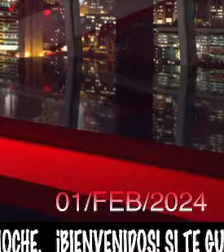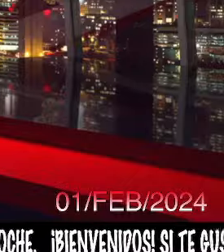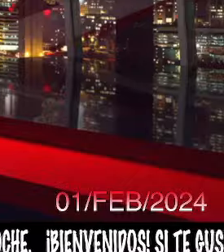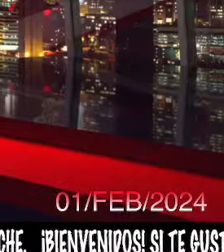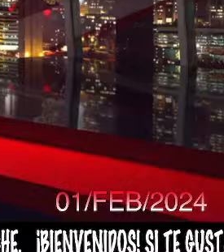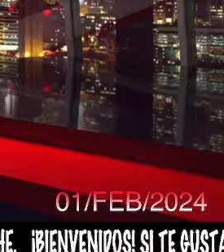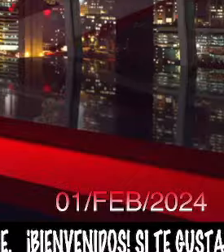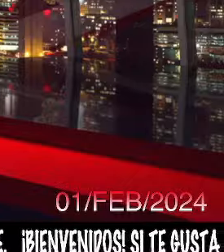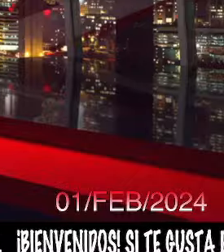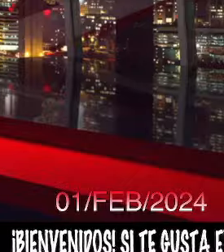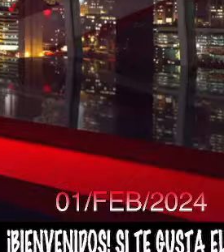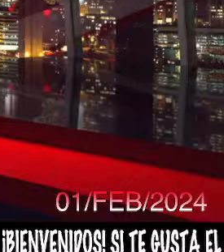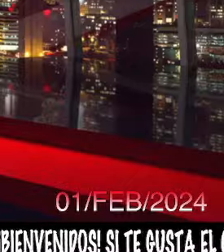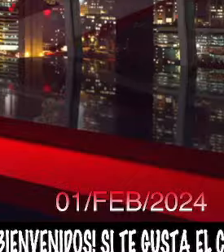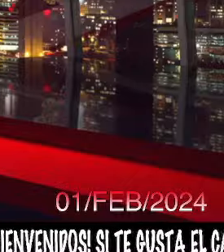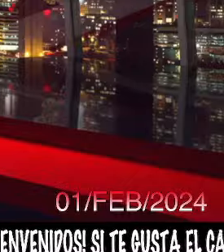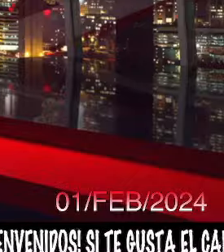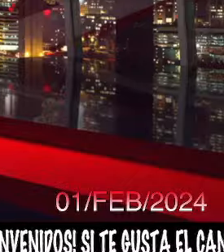No es un punto